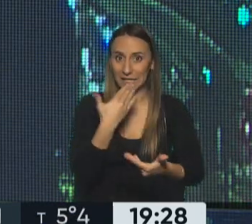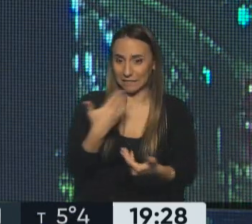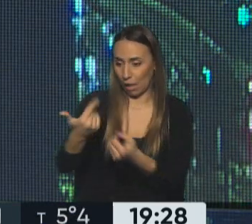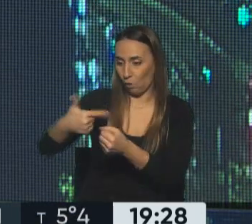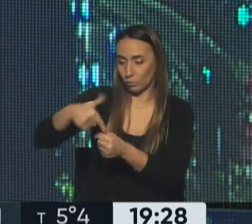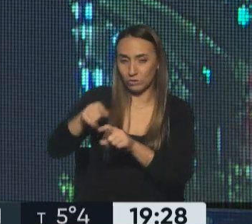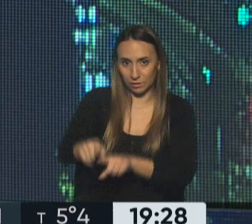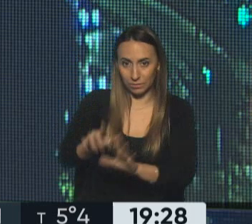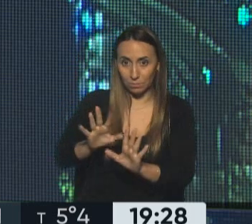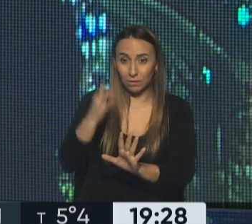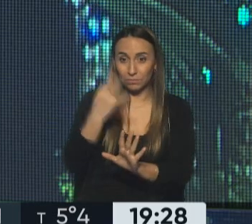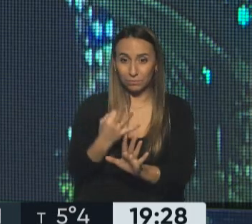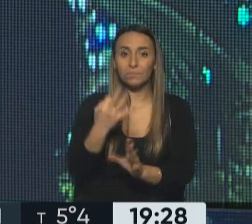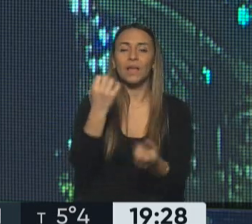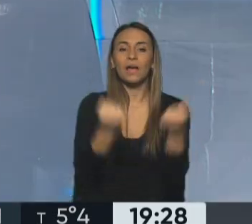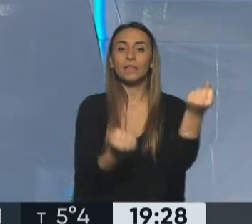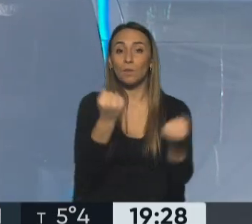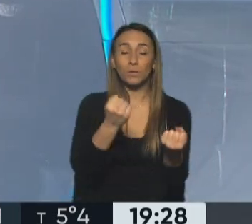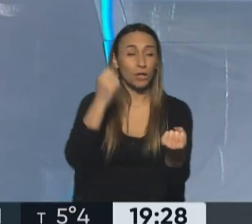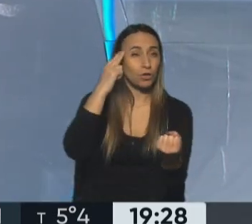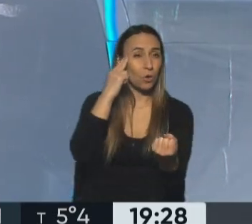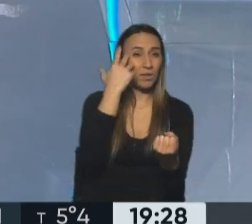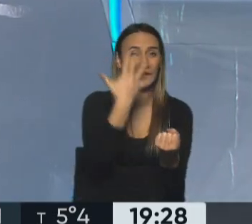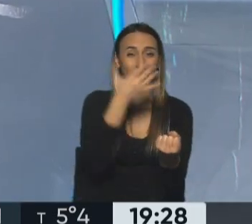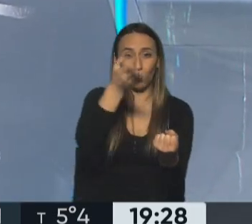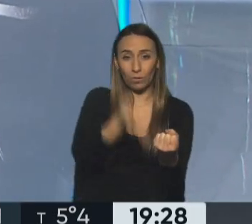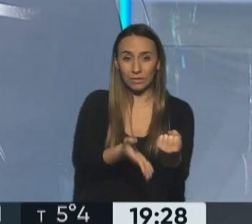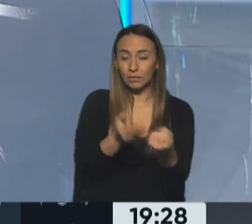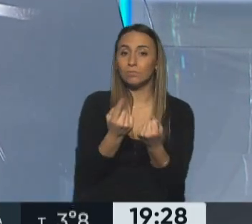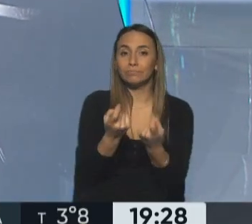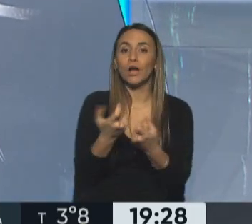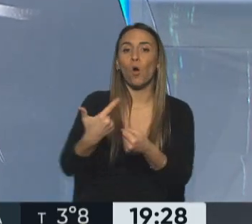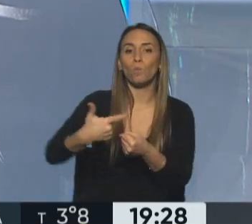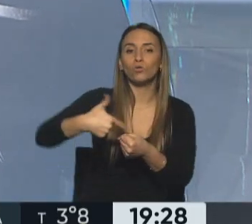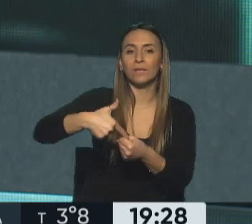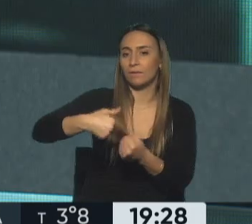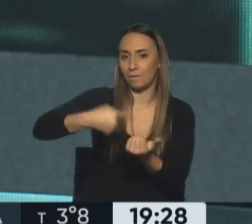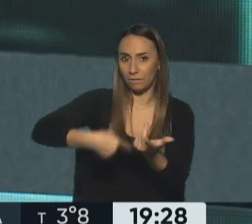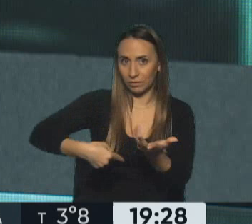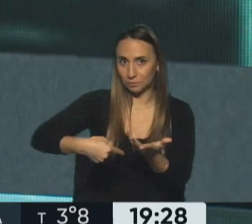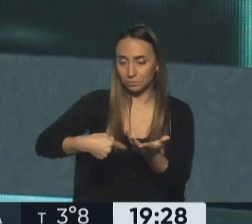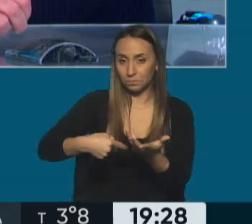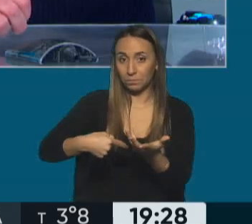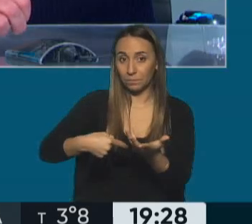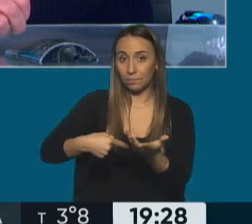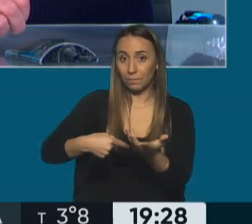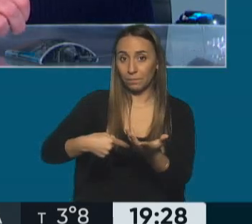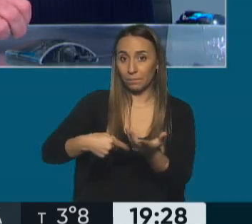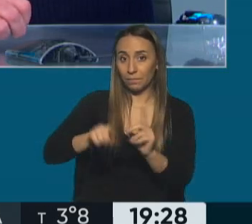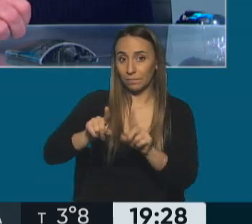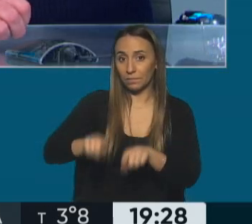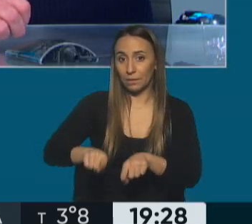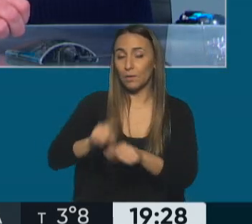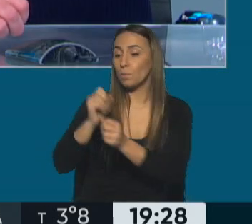porque el 95% del transporte, es decir, se mueve a partir de combustibles. Entonces, Sí, todo eso está claro. Es decir, y ciertos